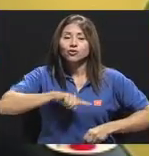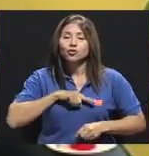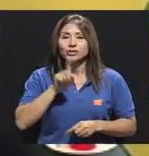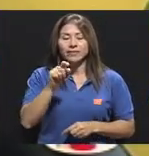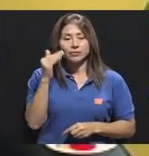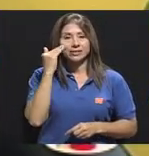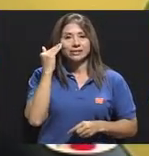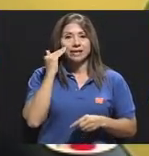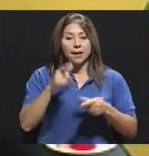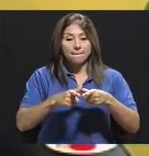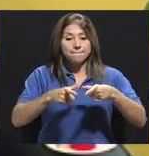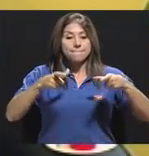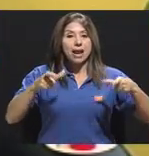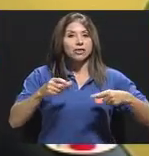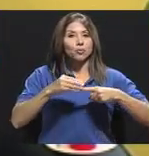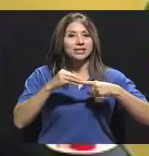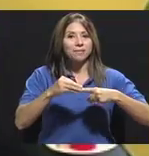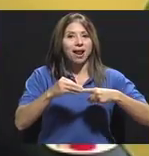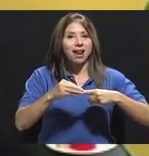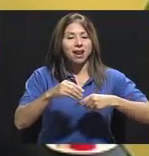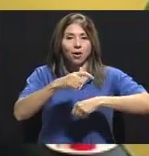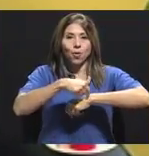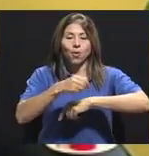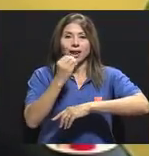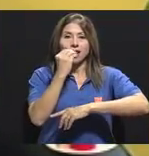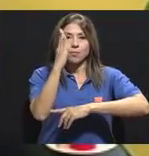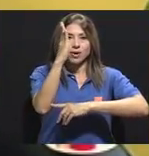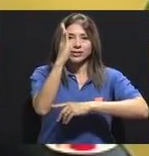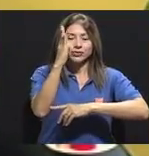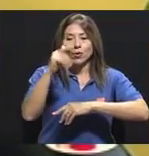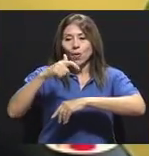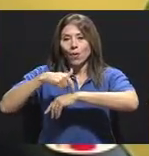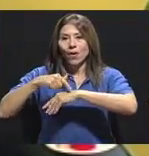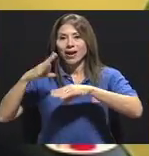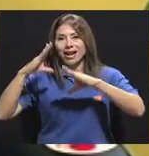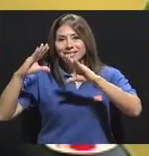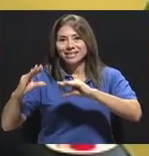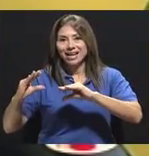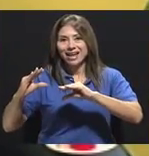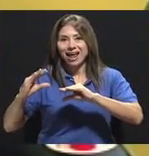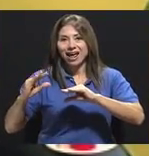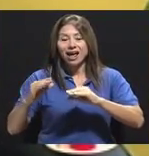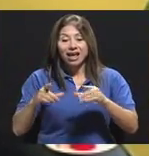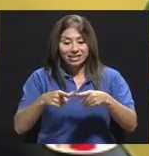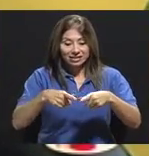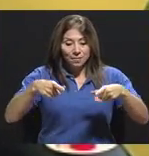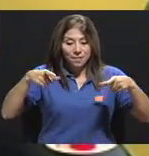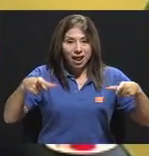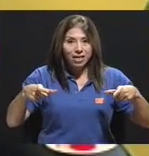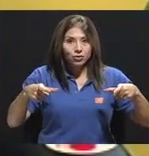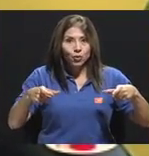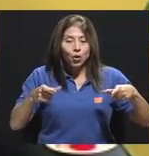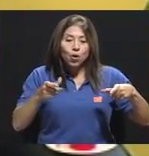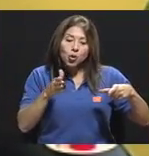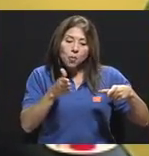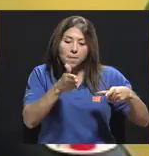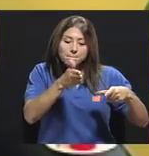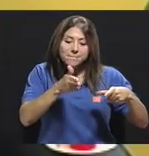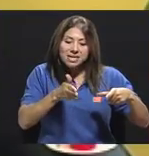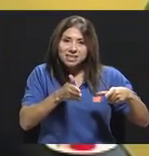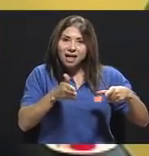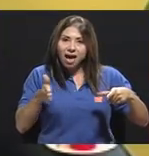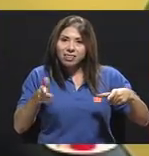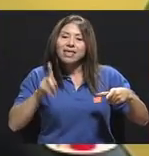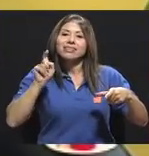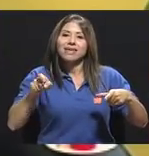principales almuerzo y cena la mitad de ese plato una porción importante tiene que ser vegetales en forma de ensalada